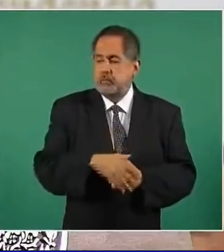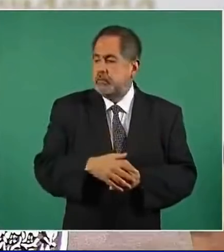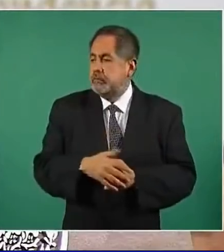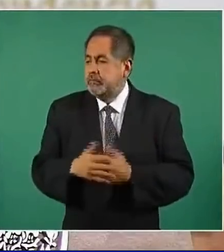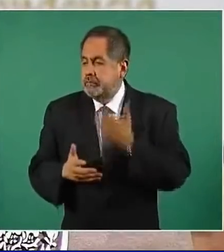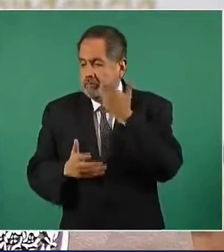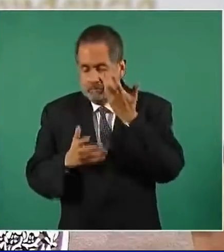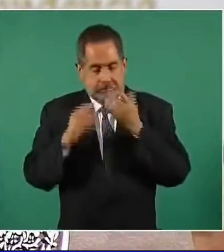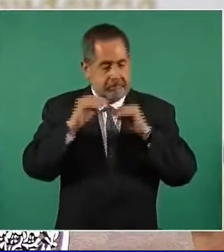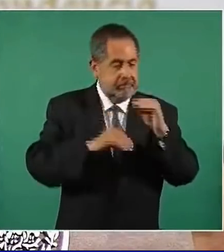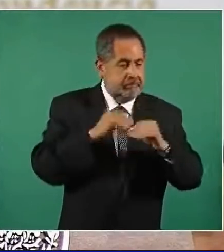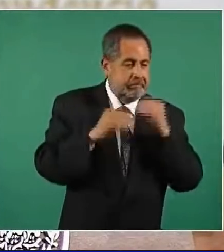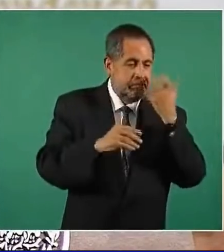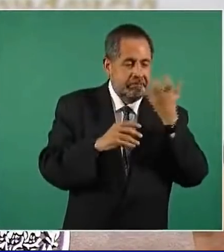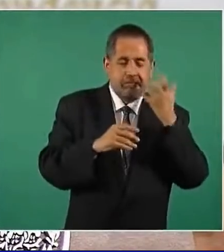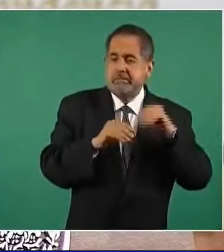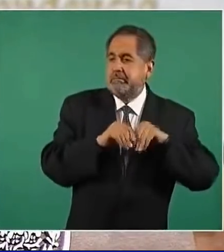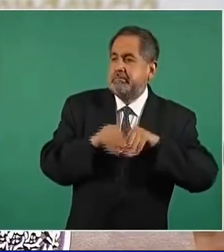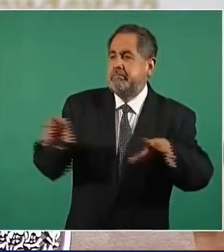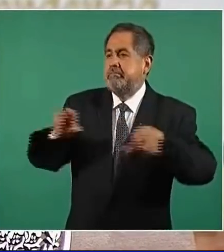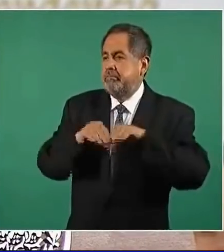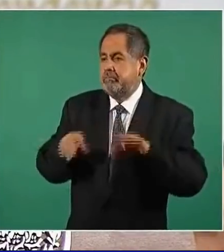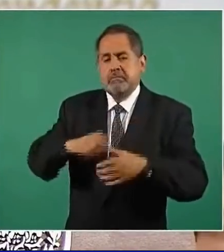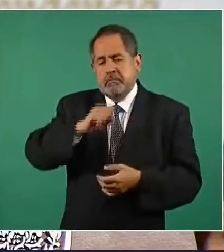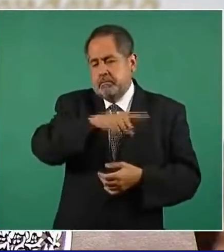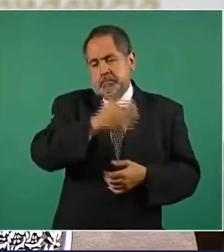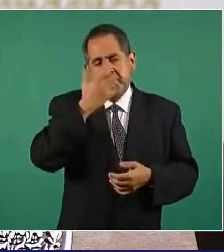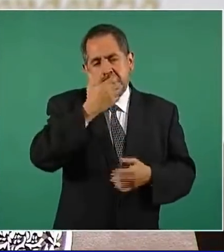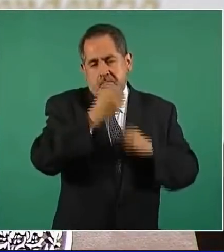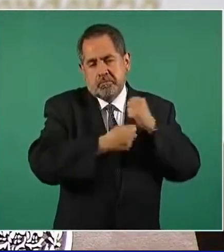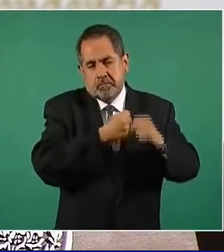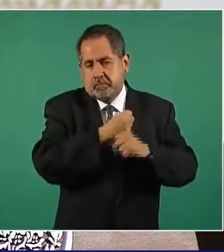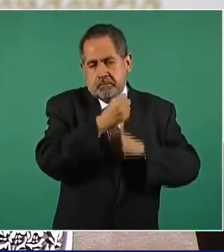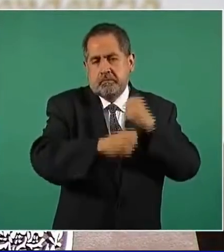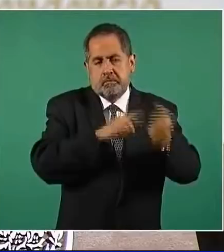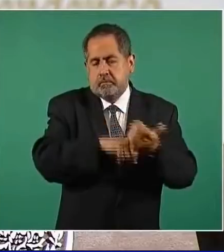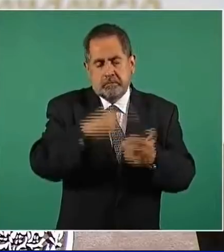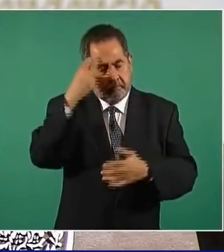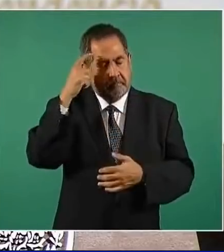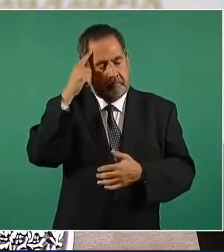un pensamiento conservador que existe